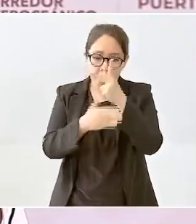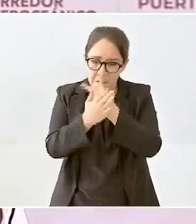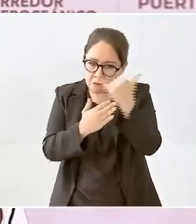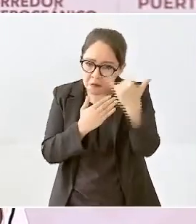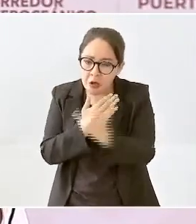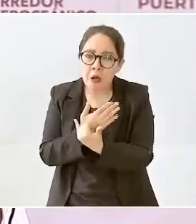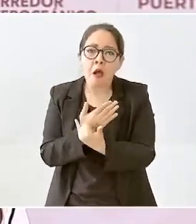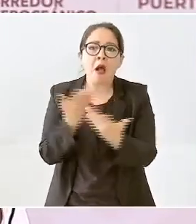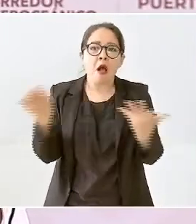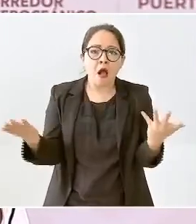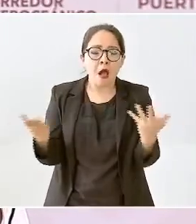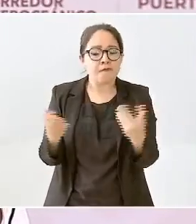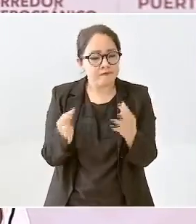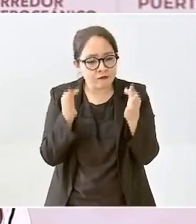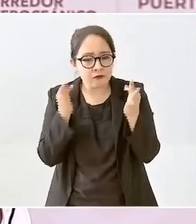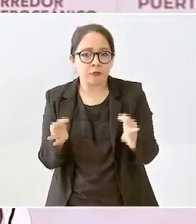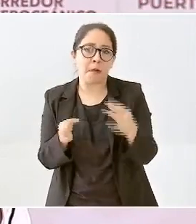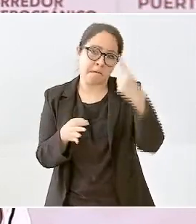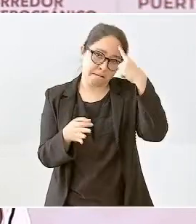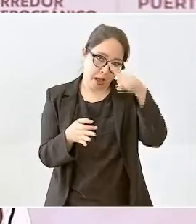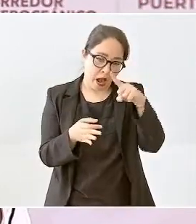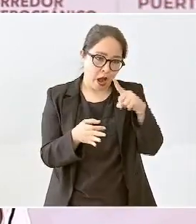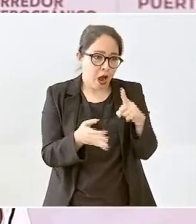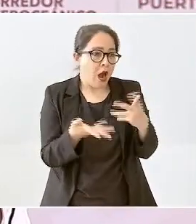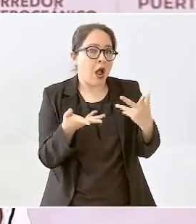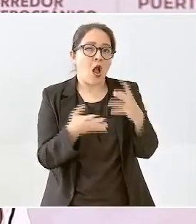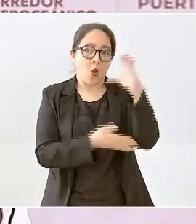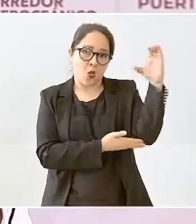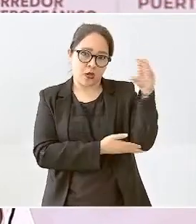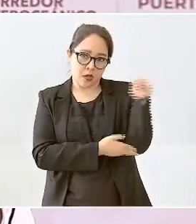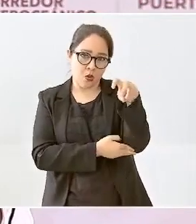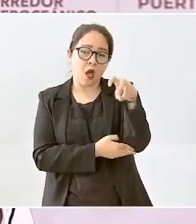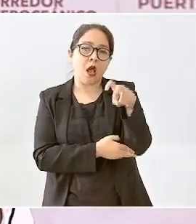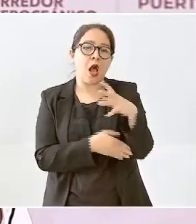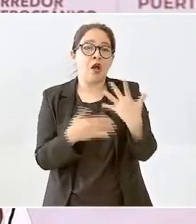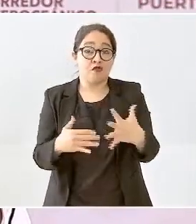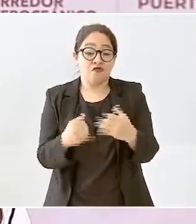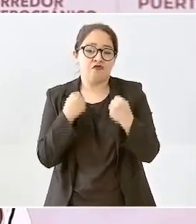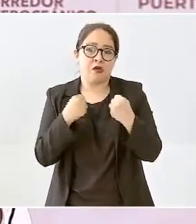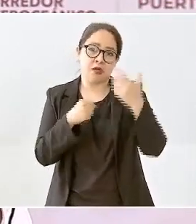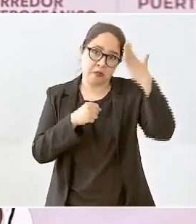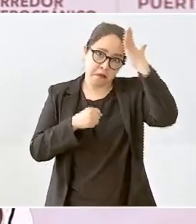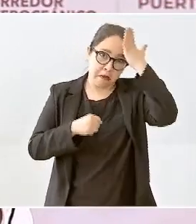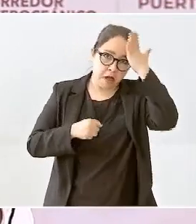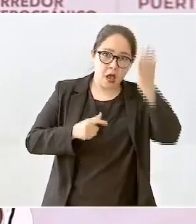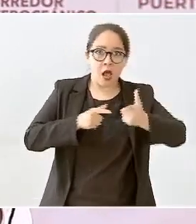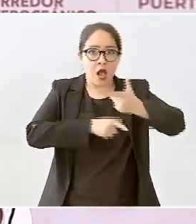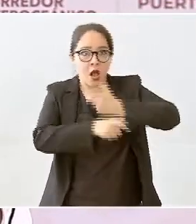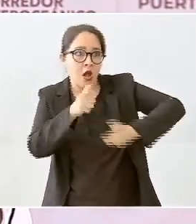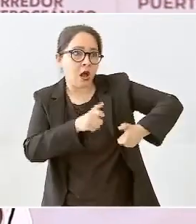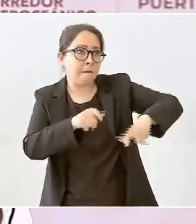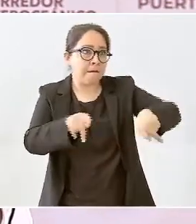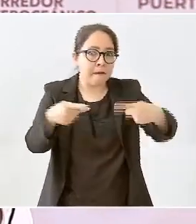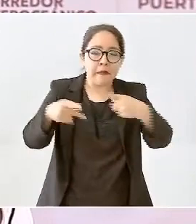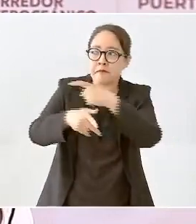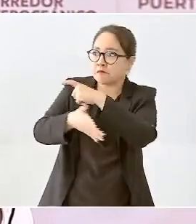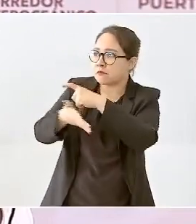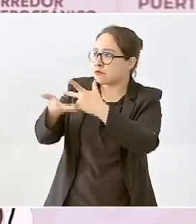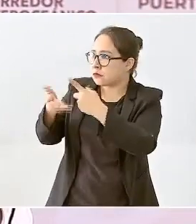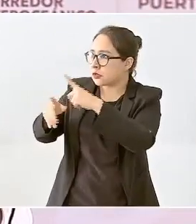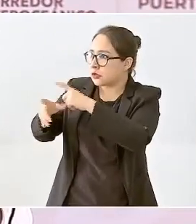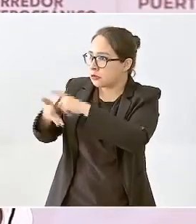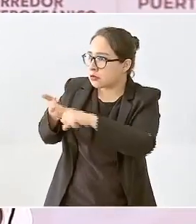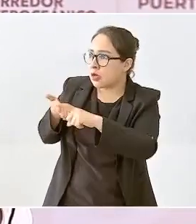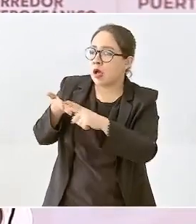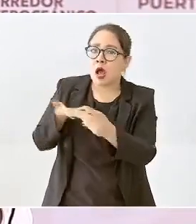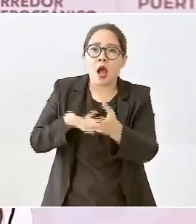concreto para convertir a Coatzacoalcos en la puerta comercial del Istmo para los mercados de la costa